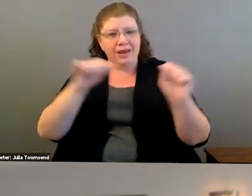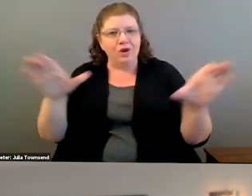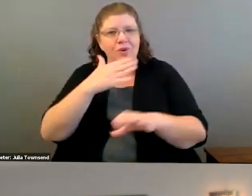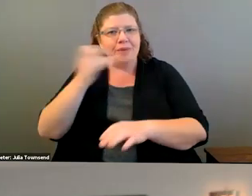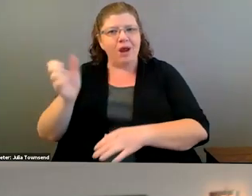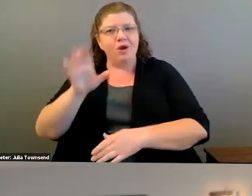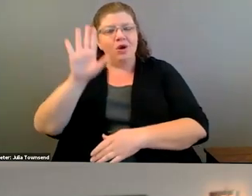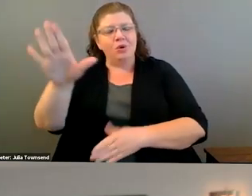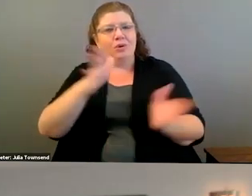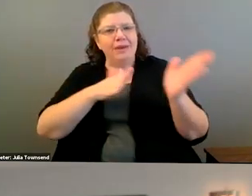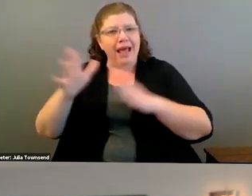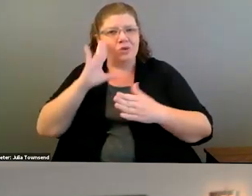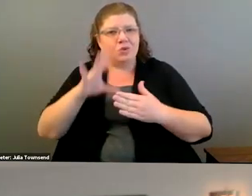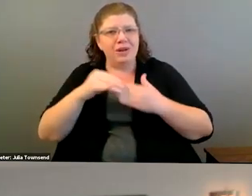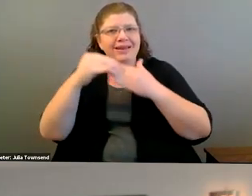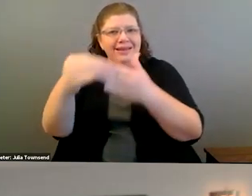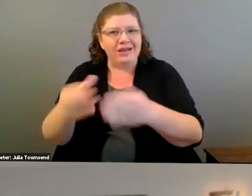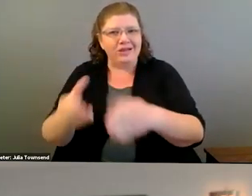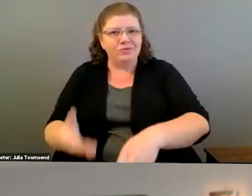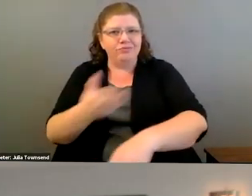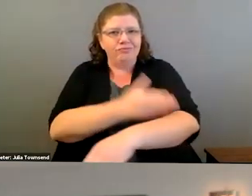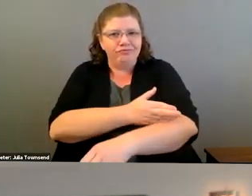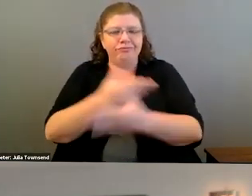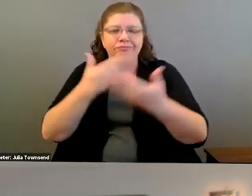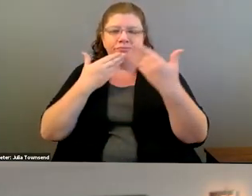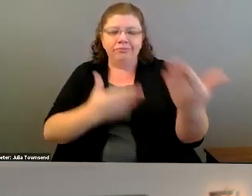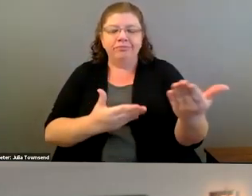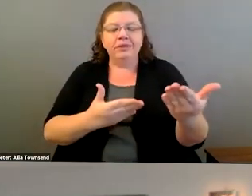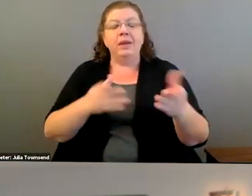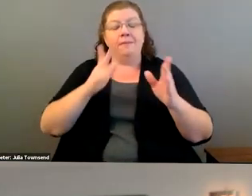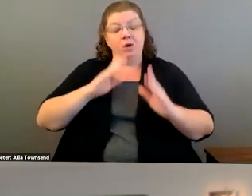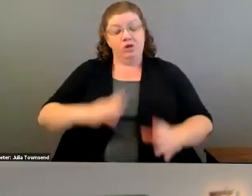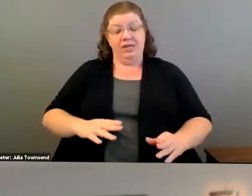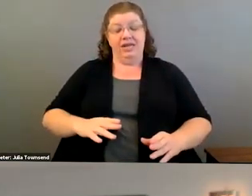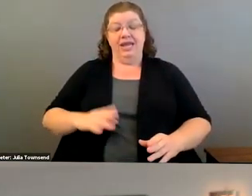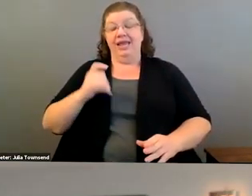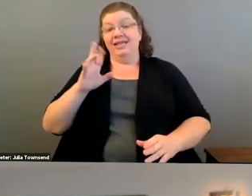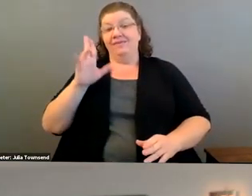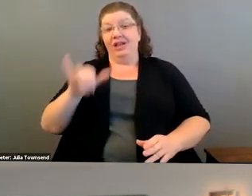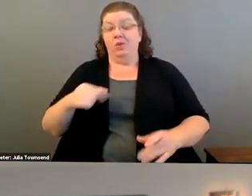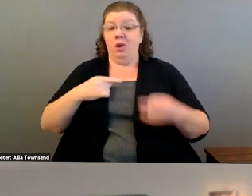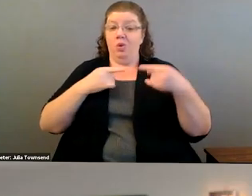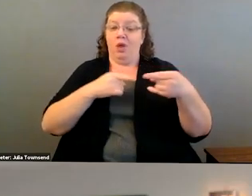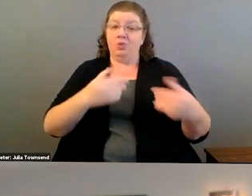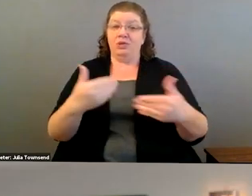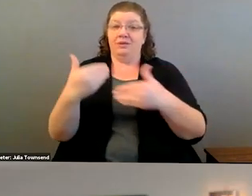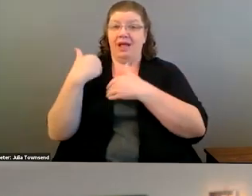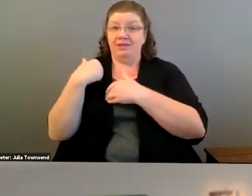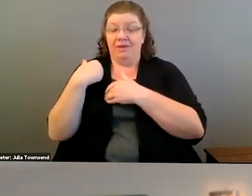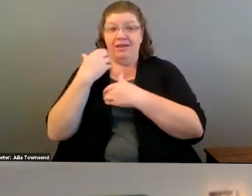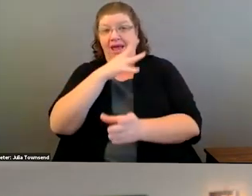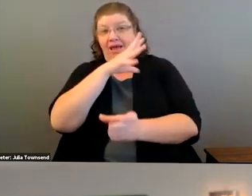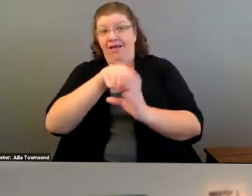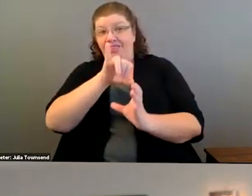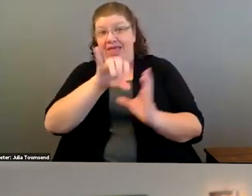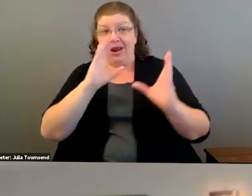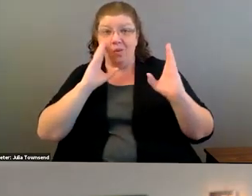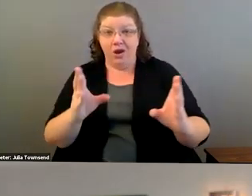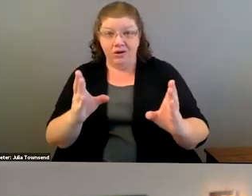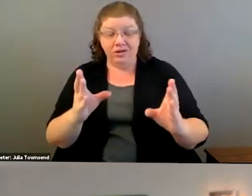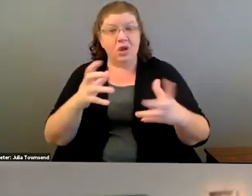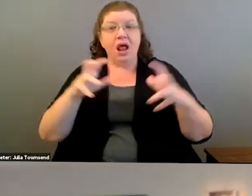esto mejor y su atención es de llevarnos a y ser realmente y cívicamente ahora batallamos con la responsabilidad que se ciñe a